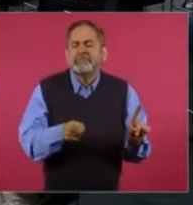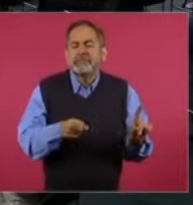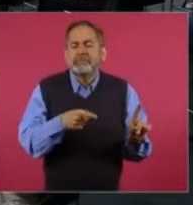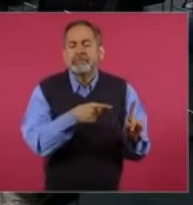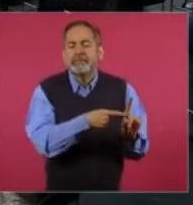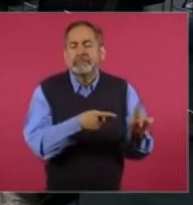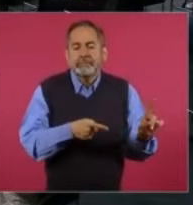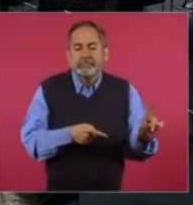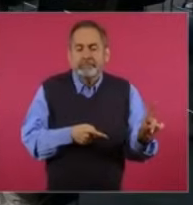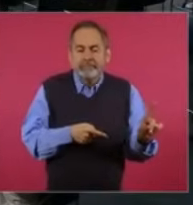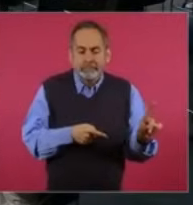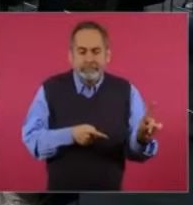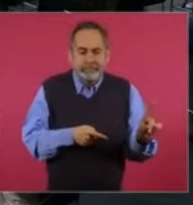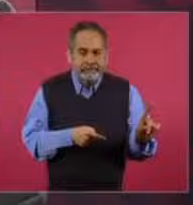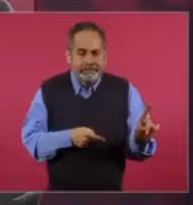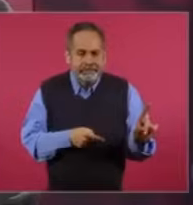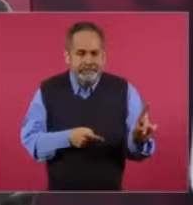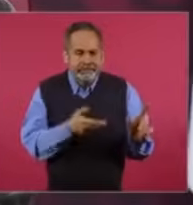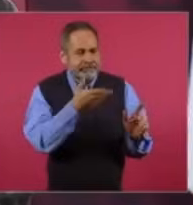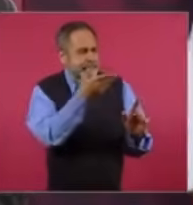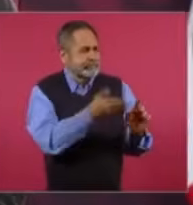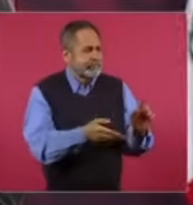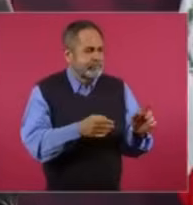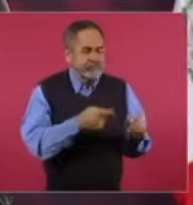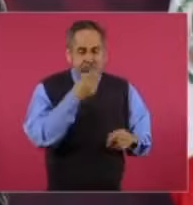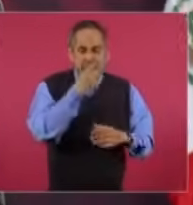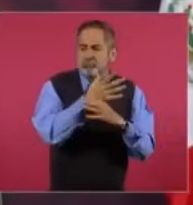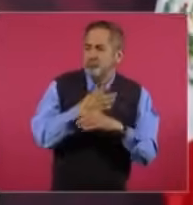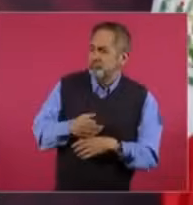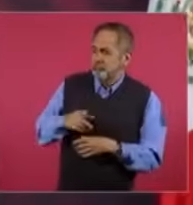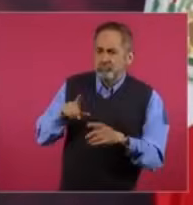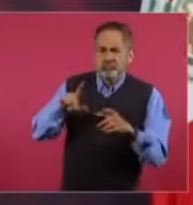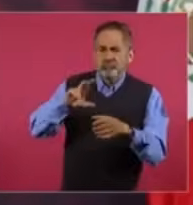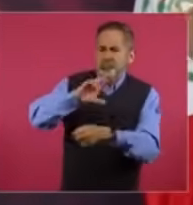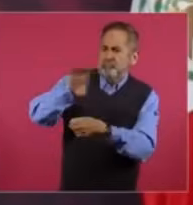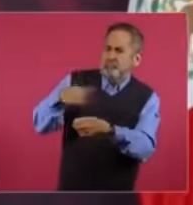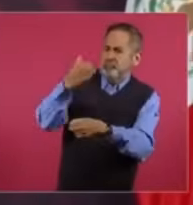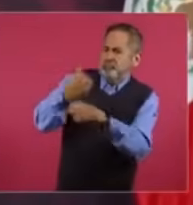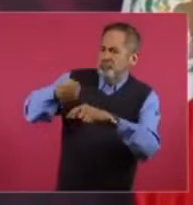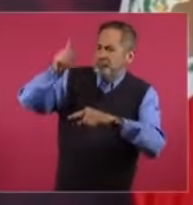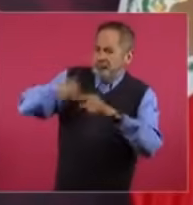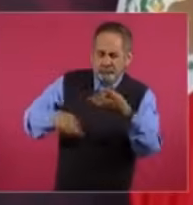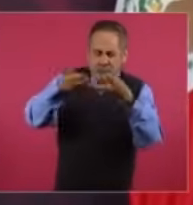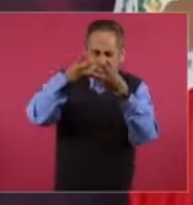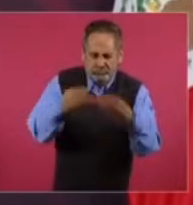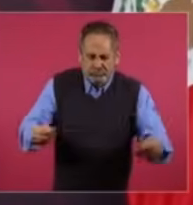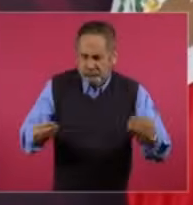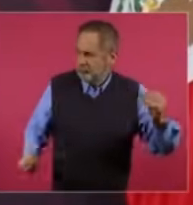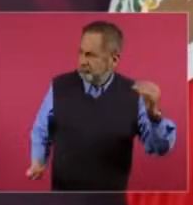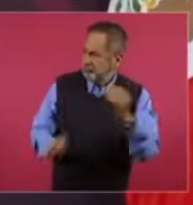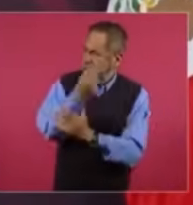el terminar con la república y establecer la monarquía.